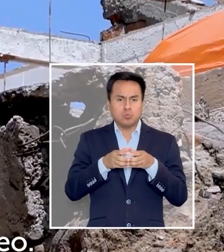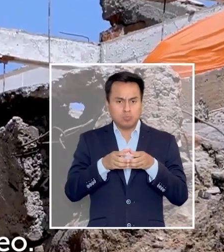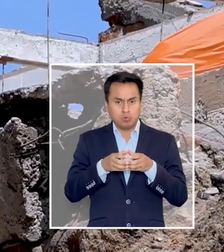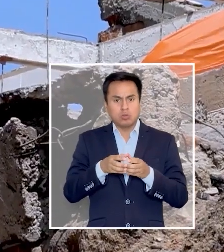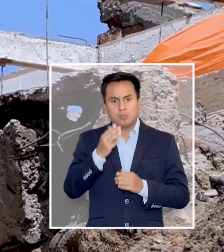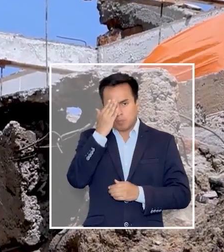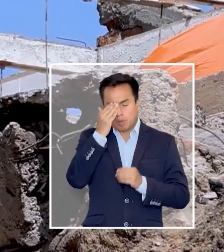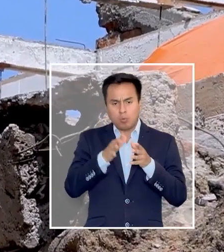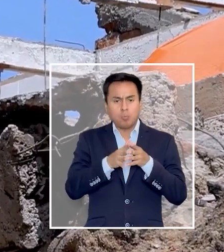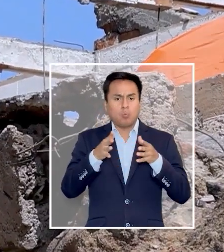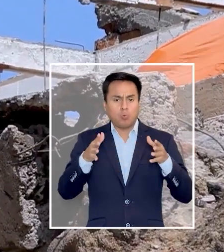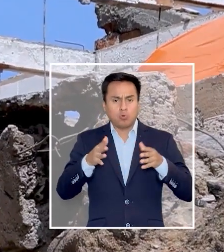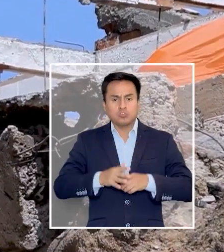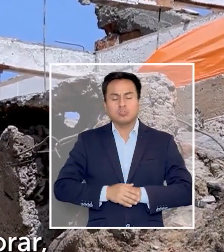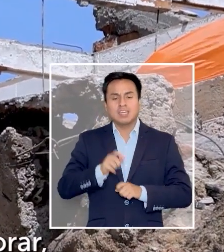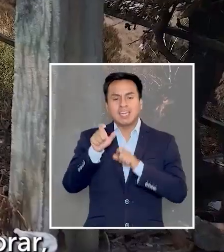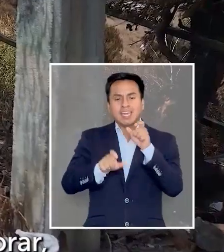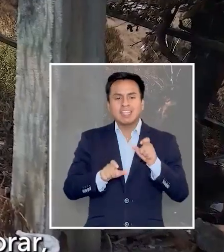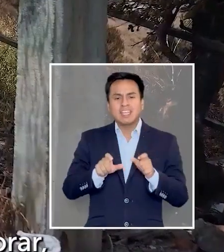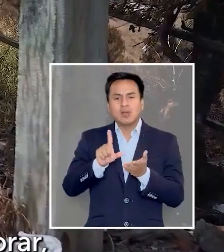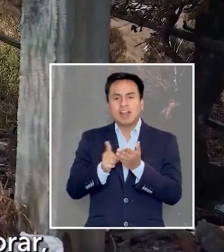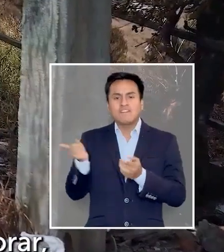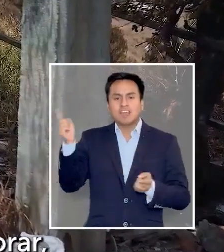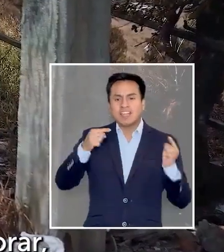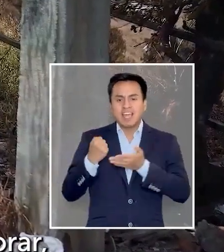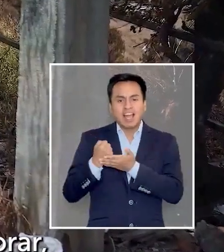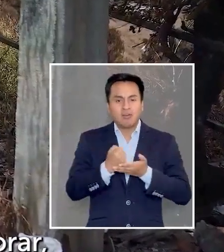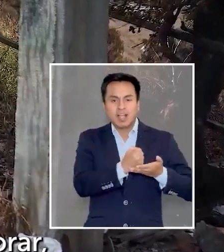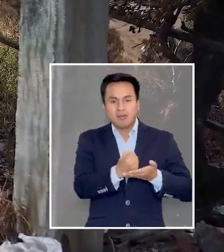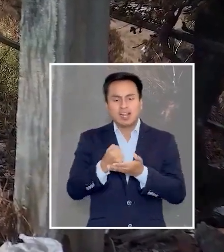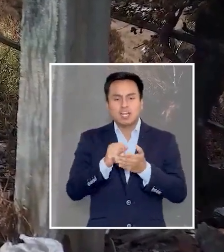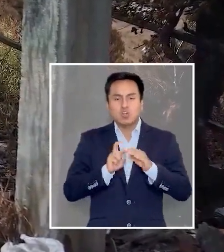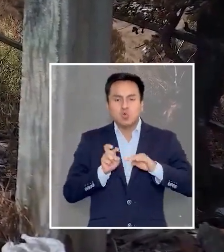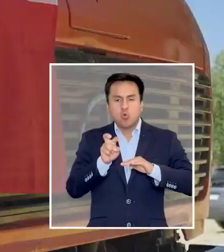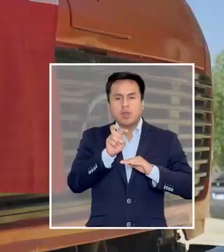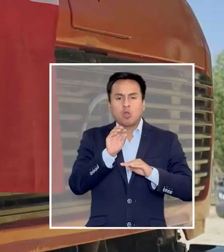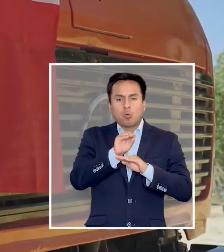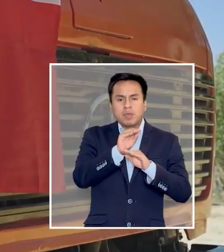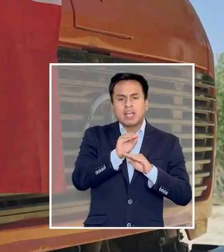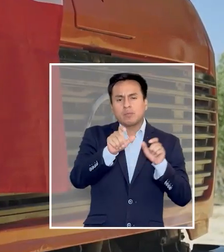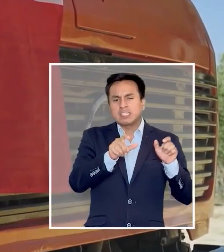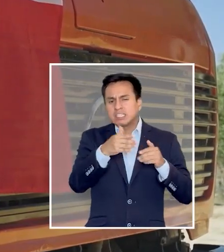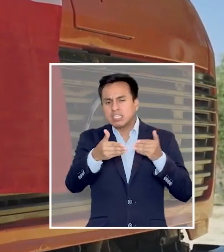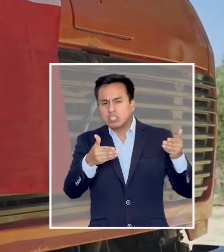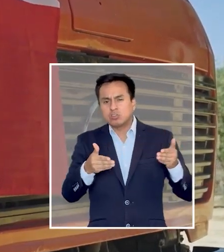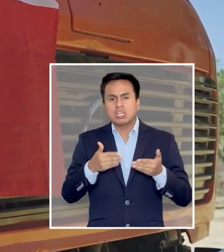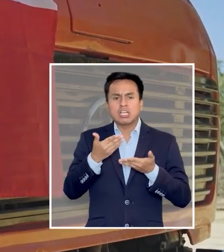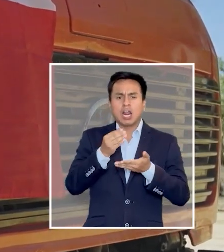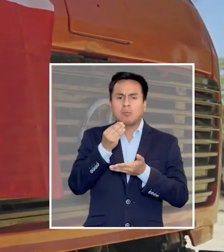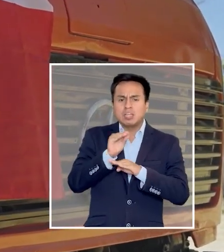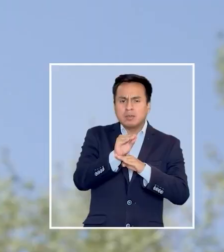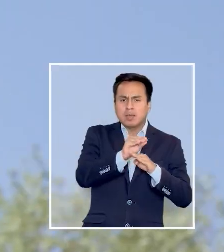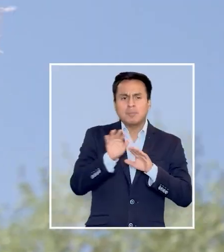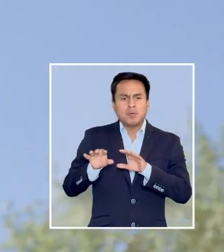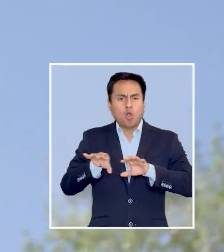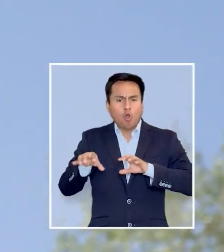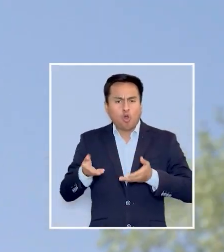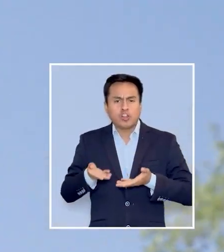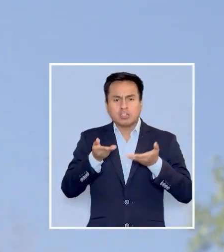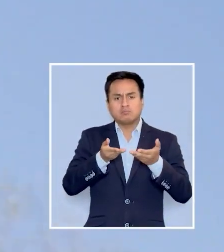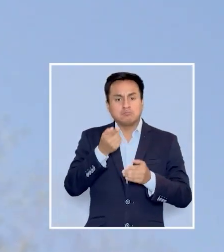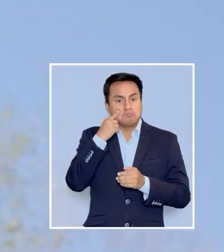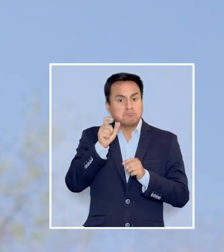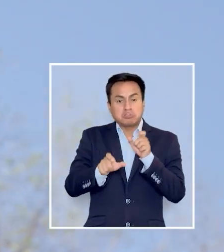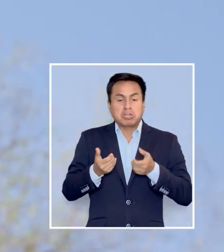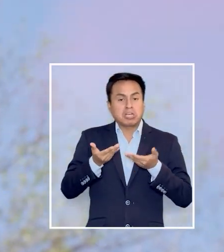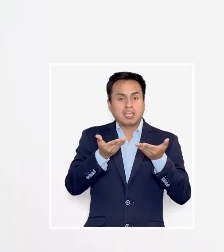parte del núcleo, entonces nos preocupamos mucho. Gente que viene de otros lados a colaborar, suben comida a los vecinos, ¿cachai? Van a entregar elementos, preparamos cosas sin